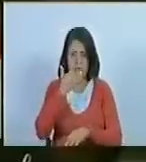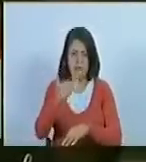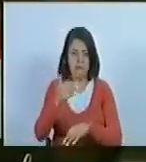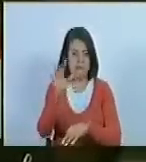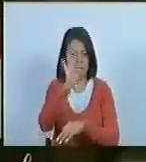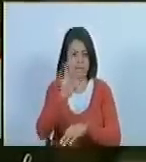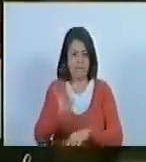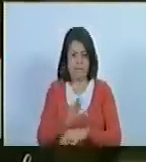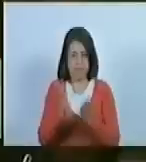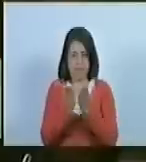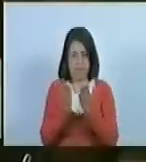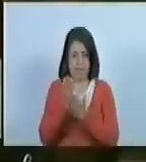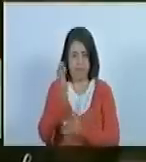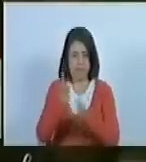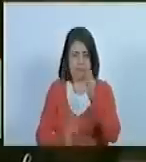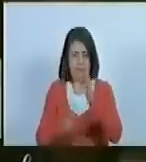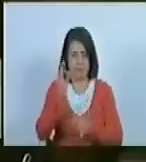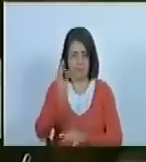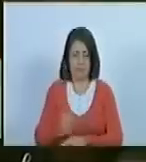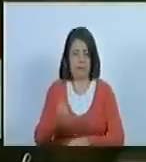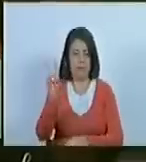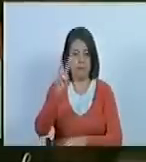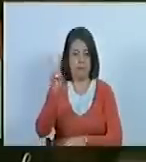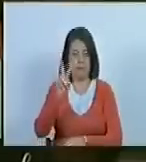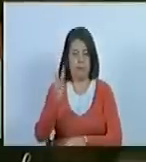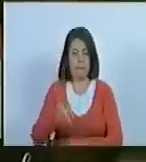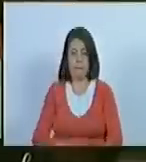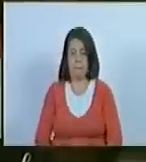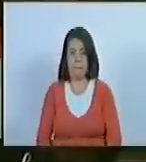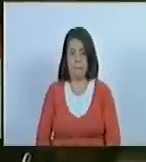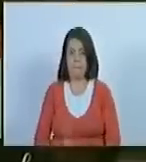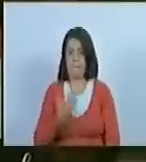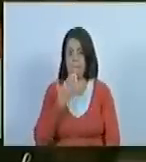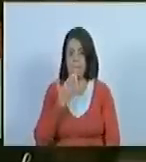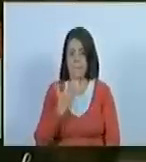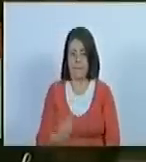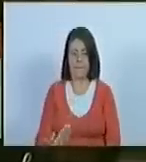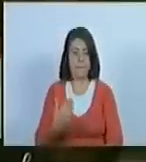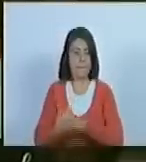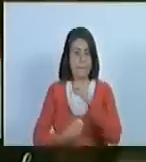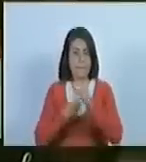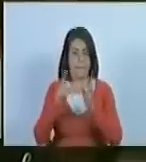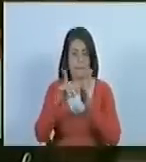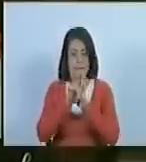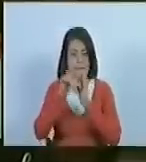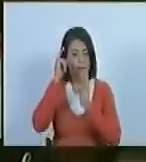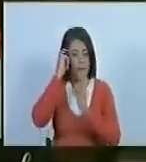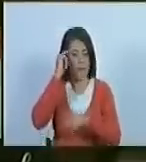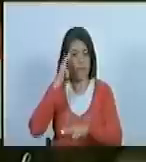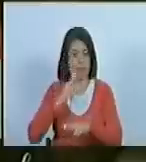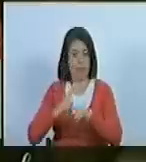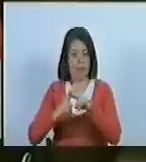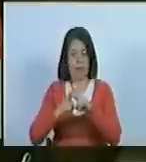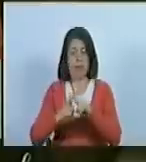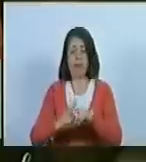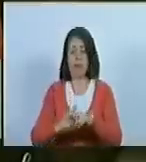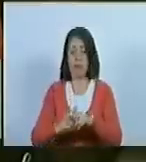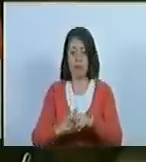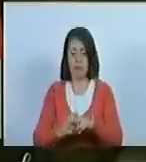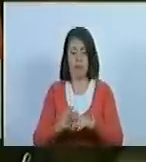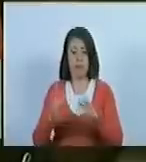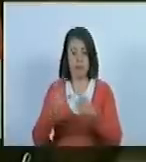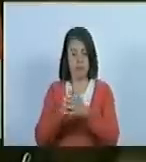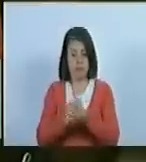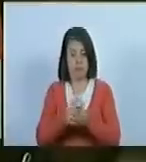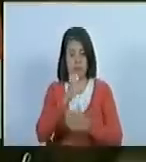de la Federación de Colegios de Abogados de Venezuela, solicitan que se decrete ese día en honor al